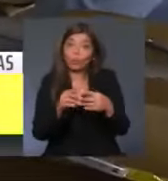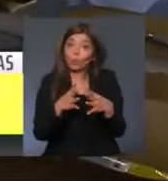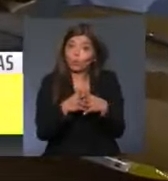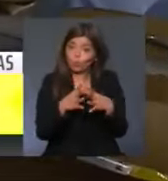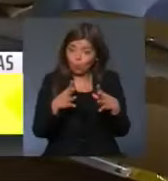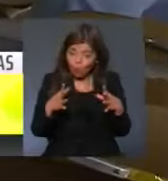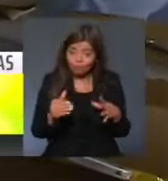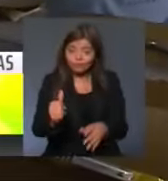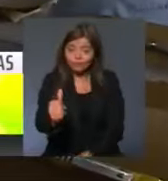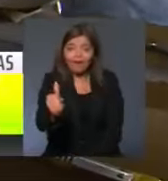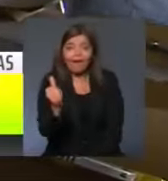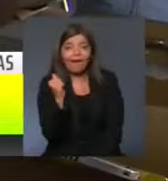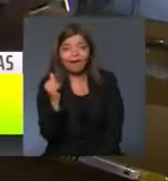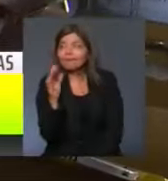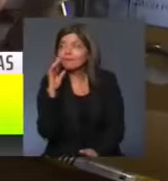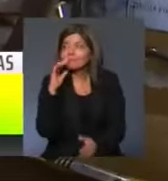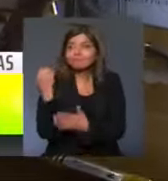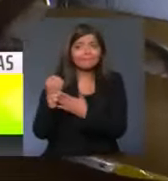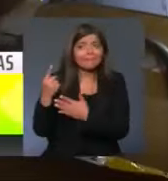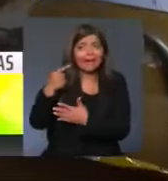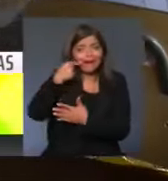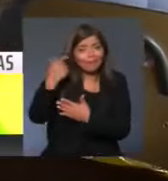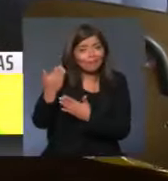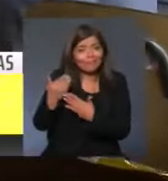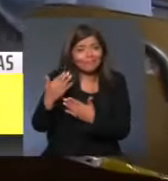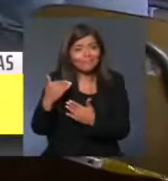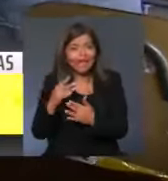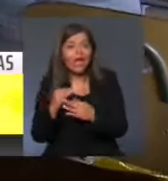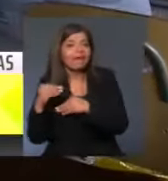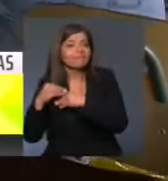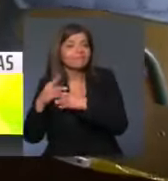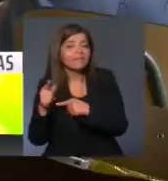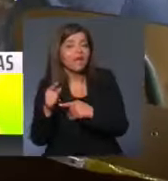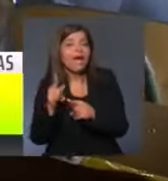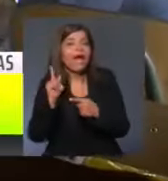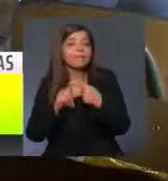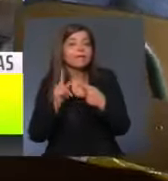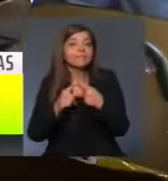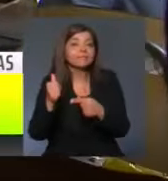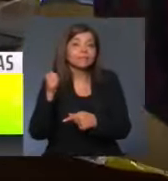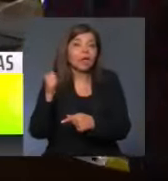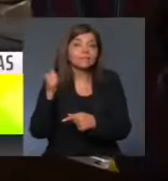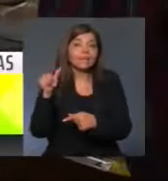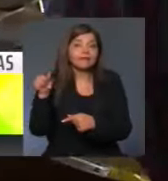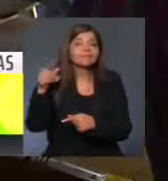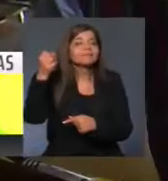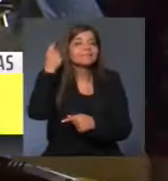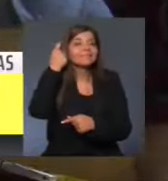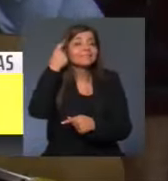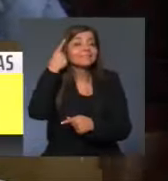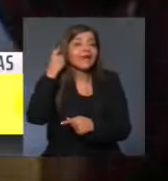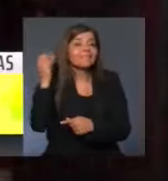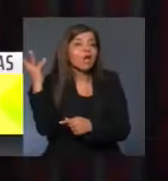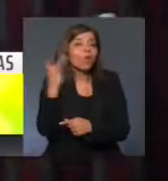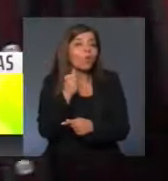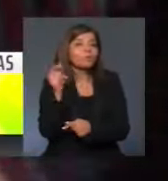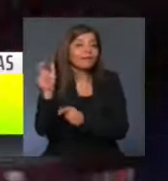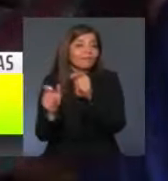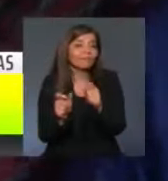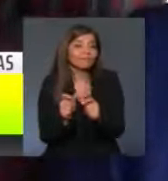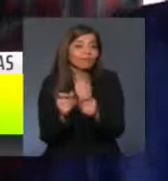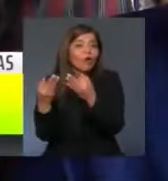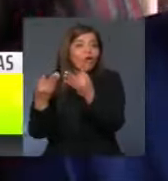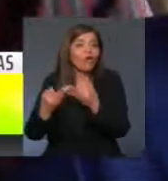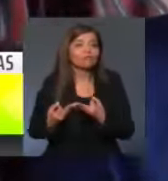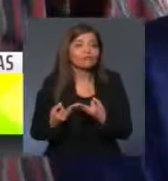ayer, Simón, ayúdame, ven, tuvimos una participación, él es el de los números. Ya, él es el de los números. ¿Cuál es el cómputo? ¿Cuál es